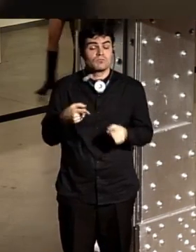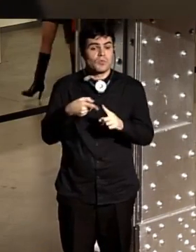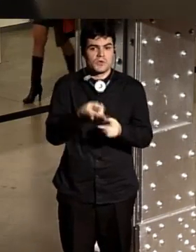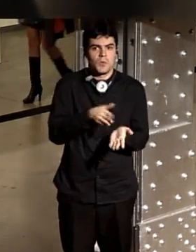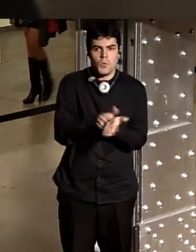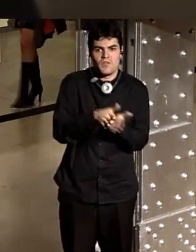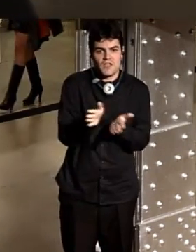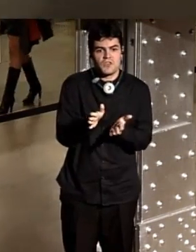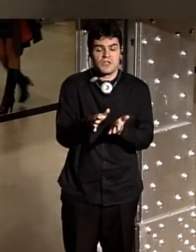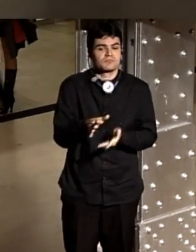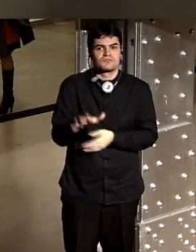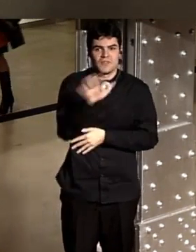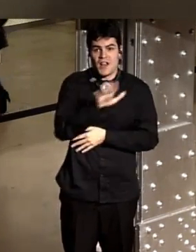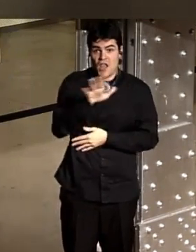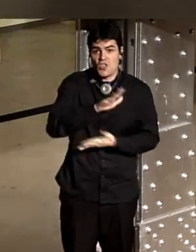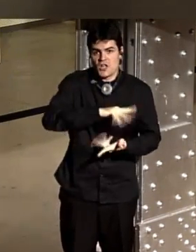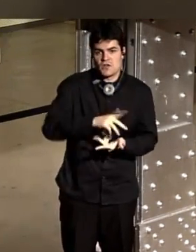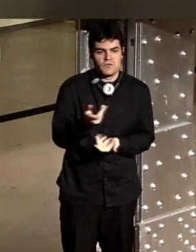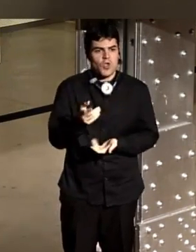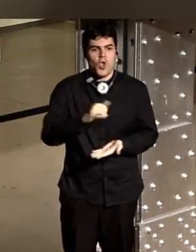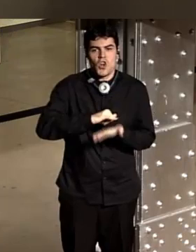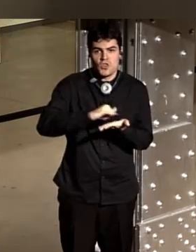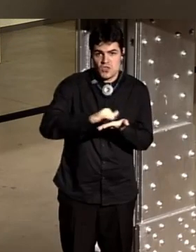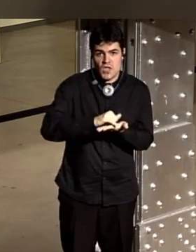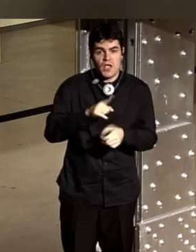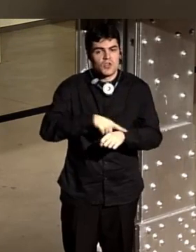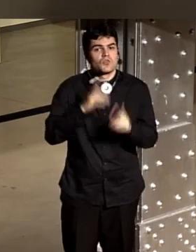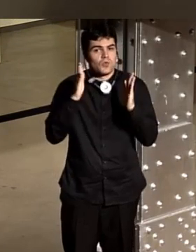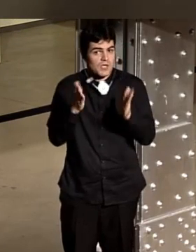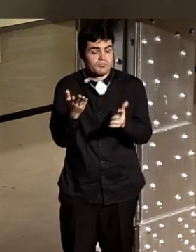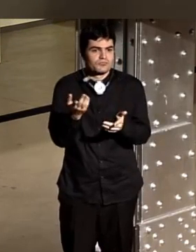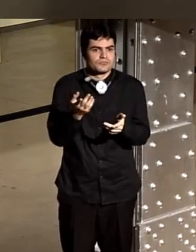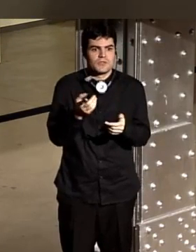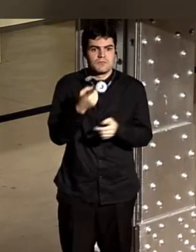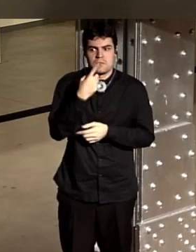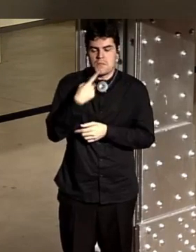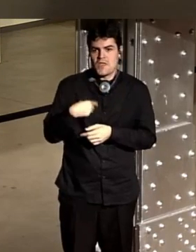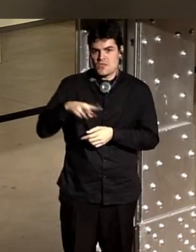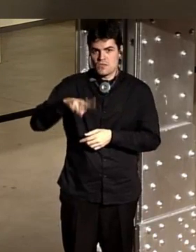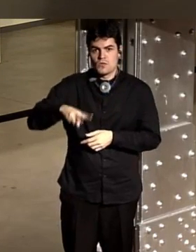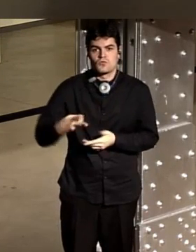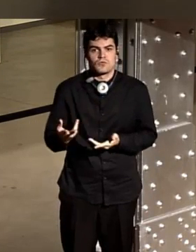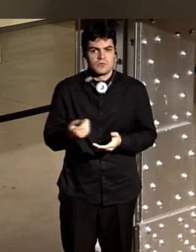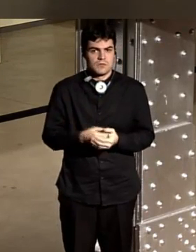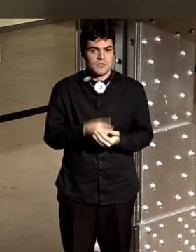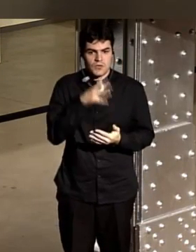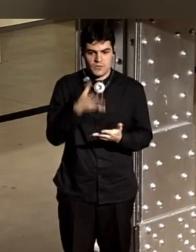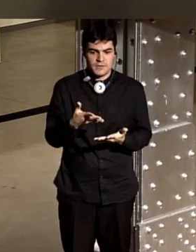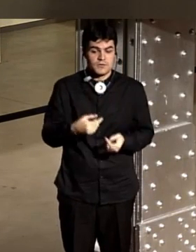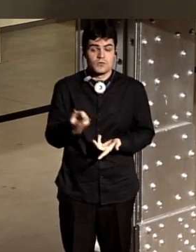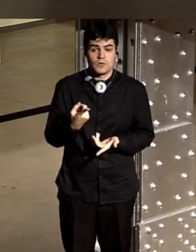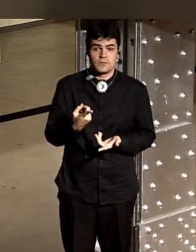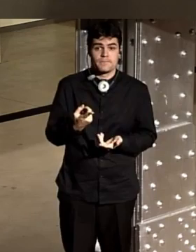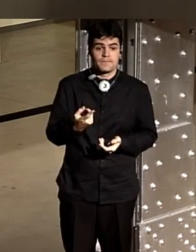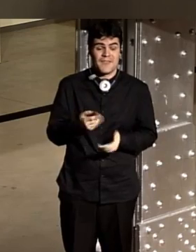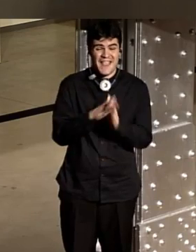National Geographic, Time o New York Times, sus corresponsales nunca dirían eso, llegados a estas alturas. Libro que os recomiendo que lo